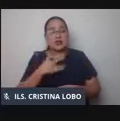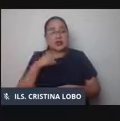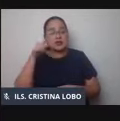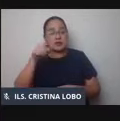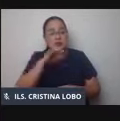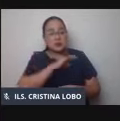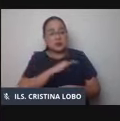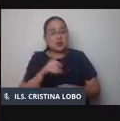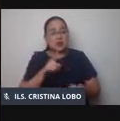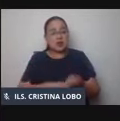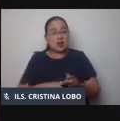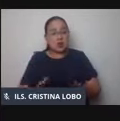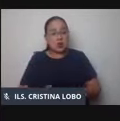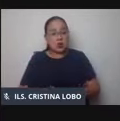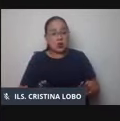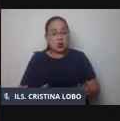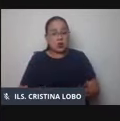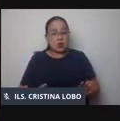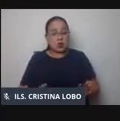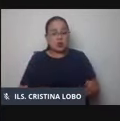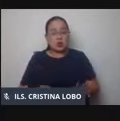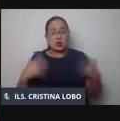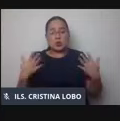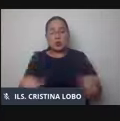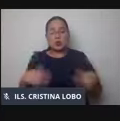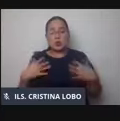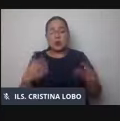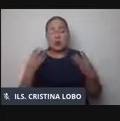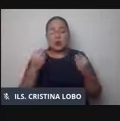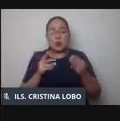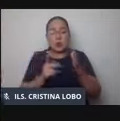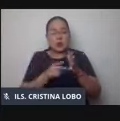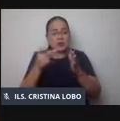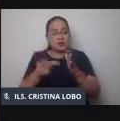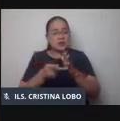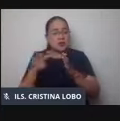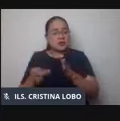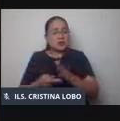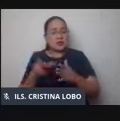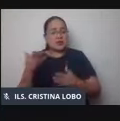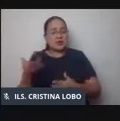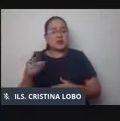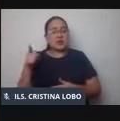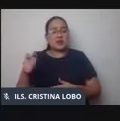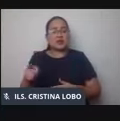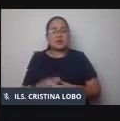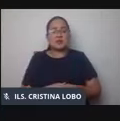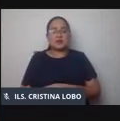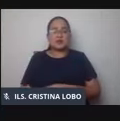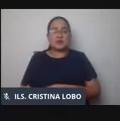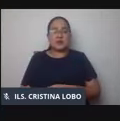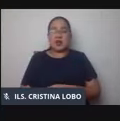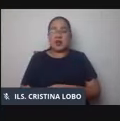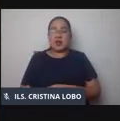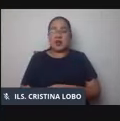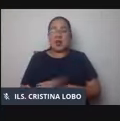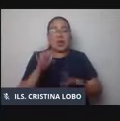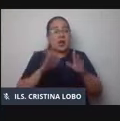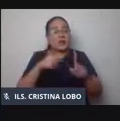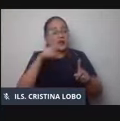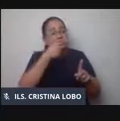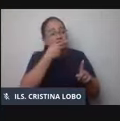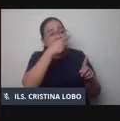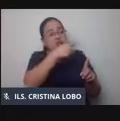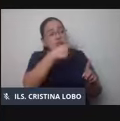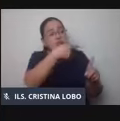esta condición de manera alarmante o de manera constante es inmune a los halagos y las críticas